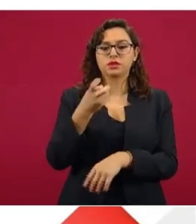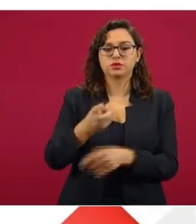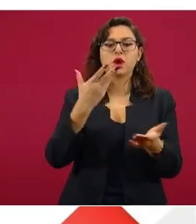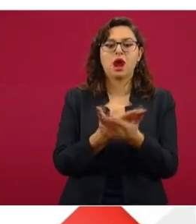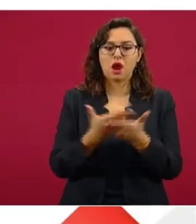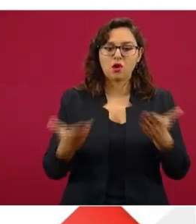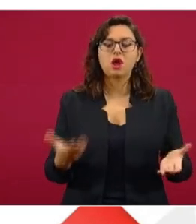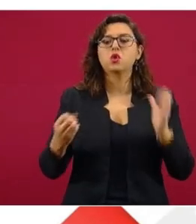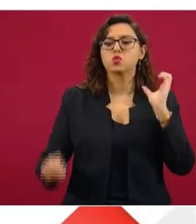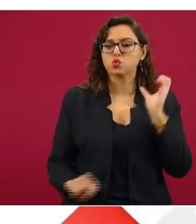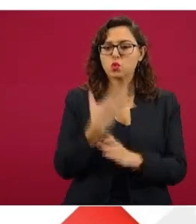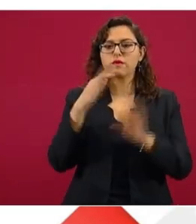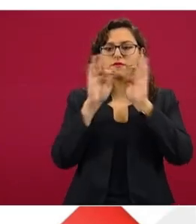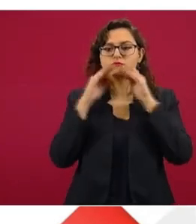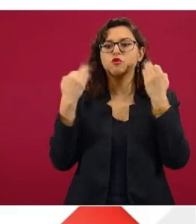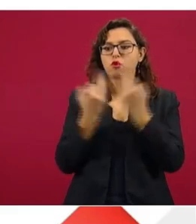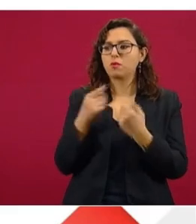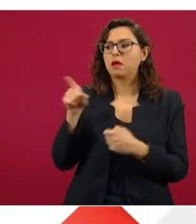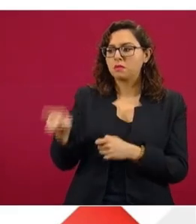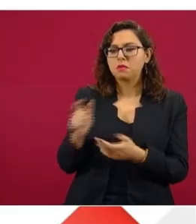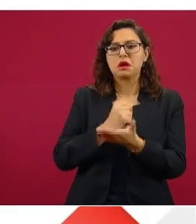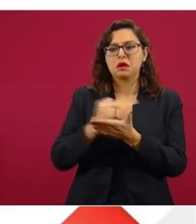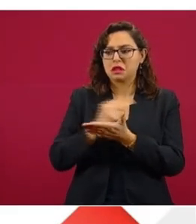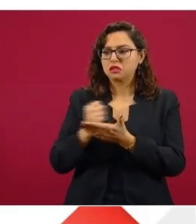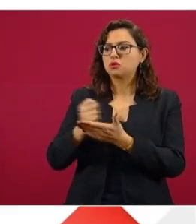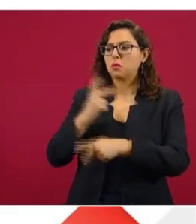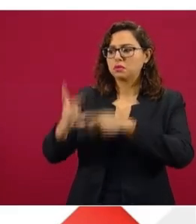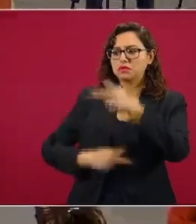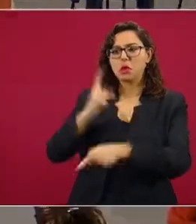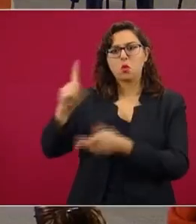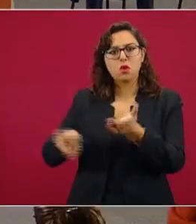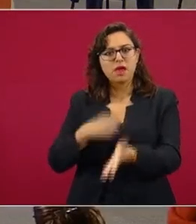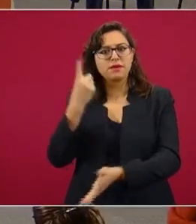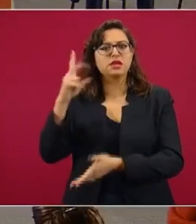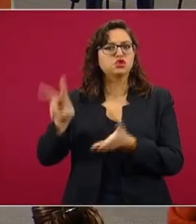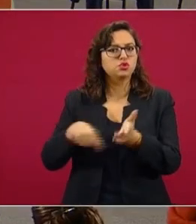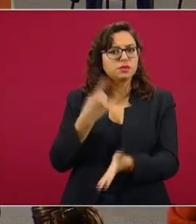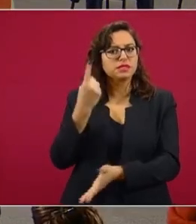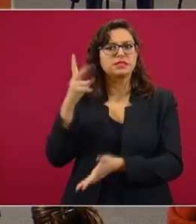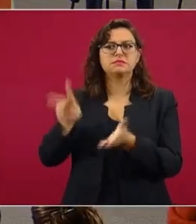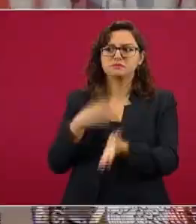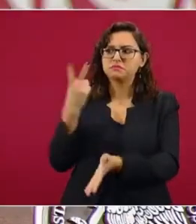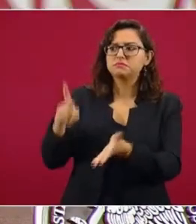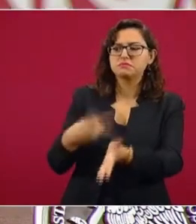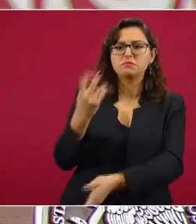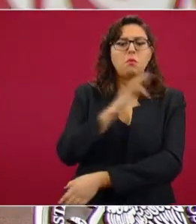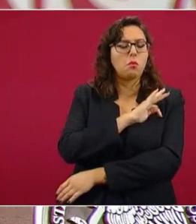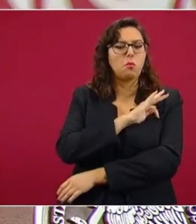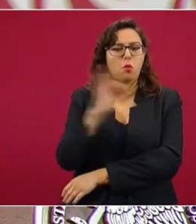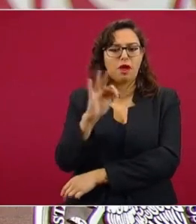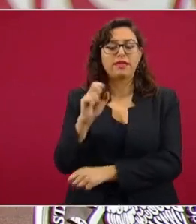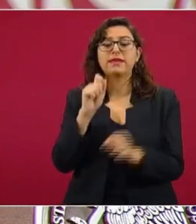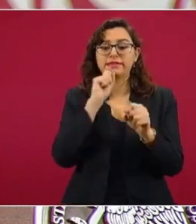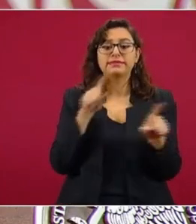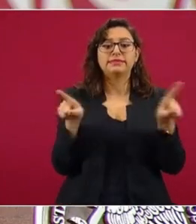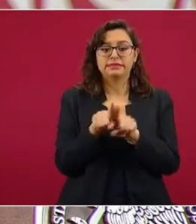la posibilidad de que puedan solicitar los créditos que necesiten. También, por supuesto, se reconoce como un elemento